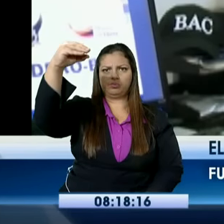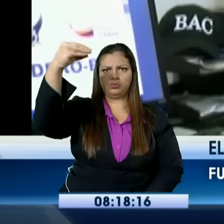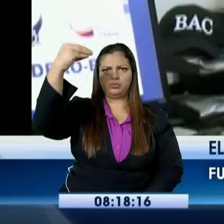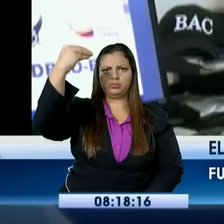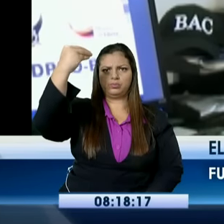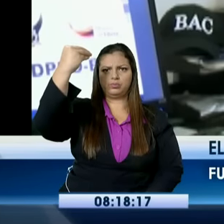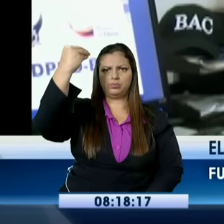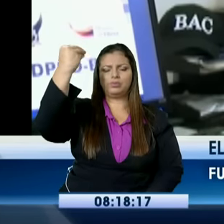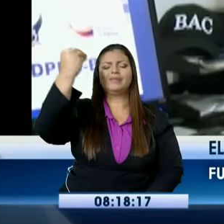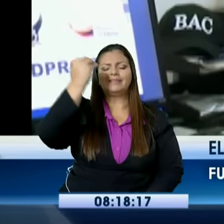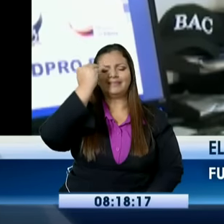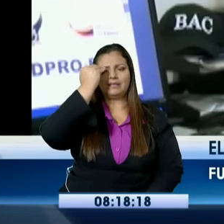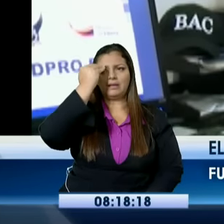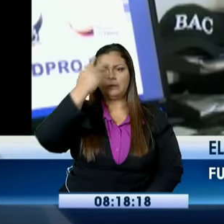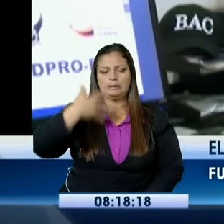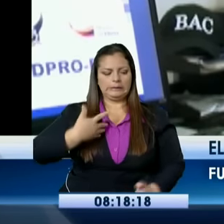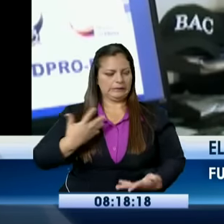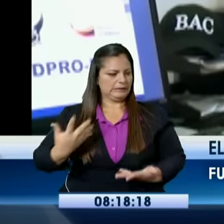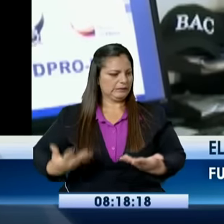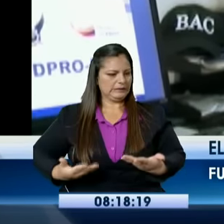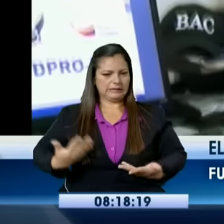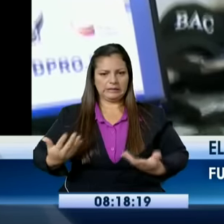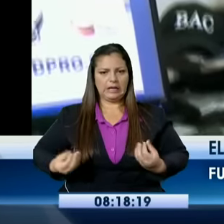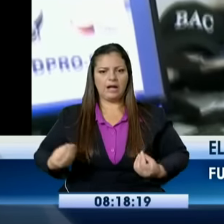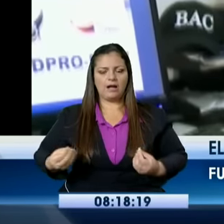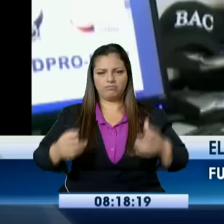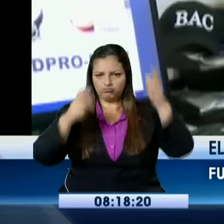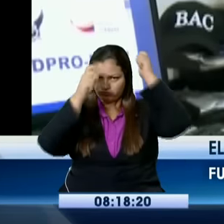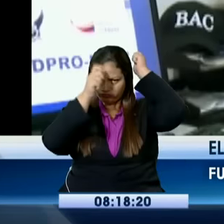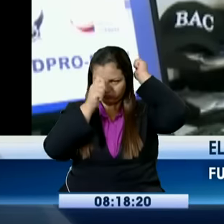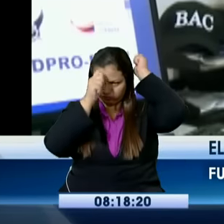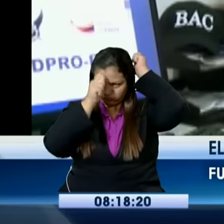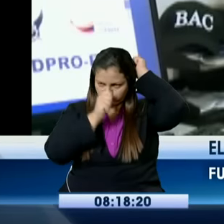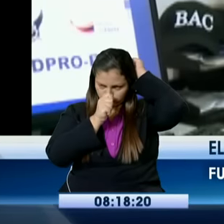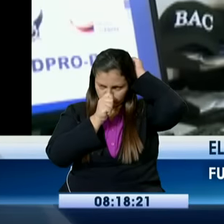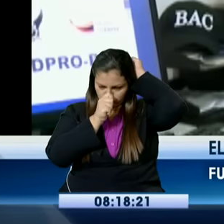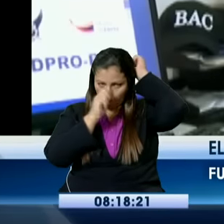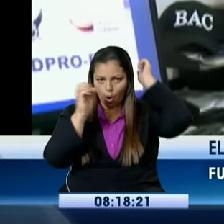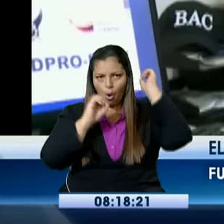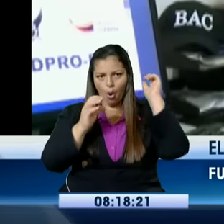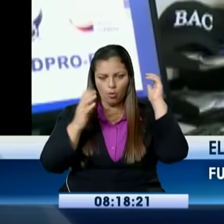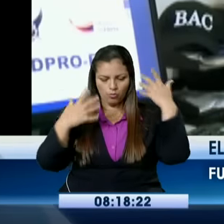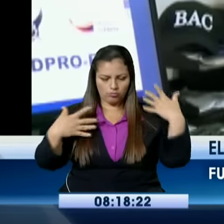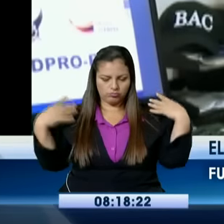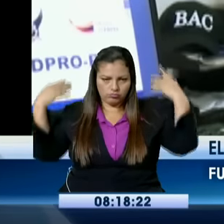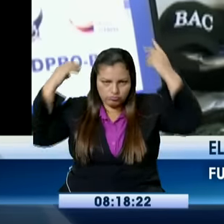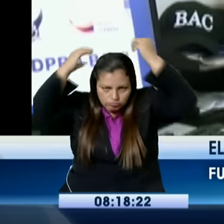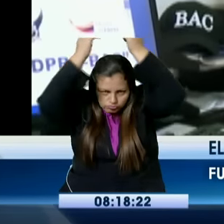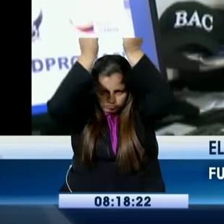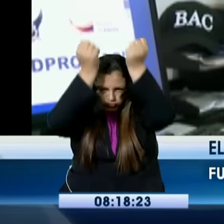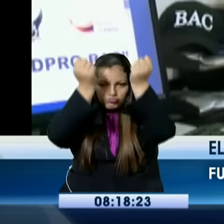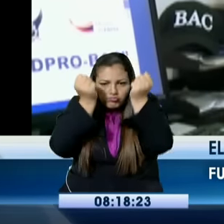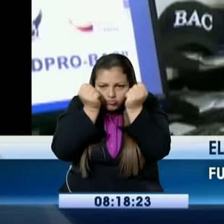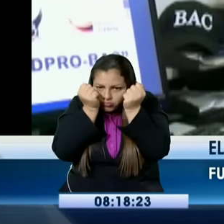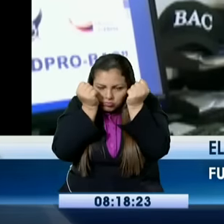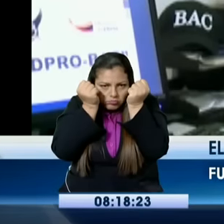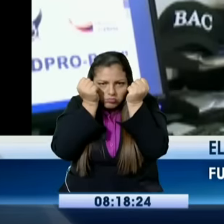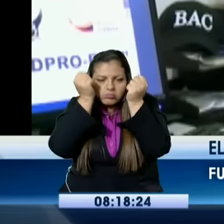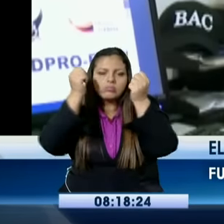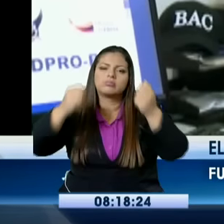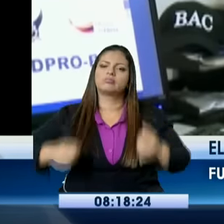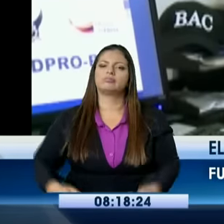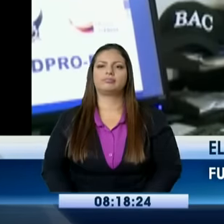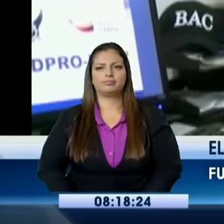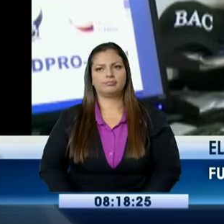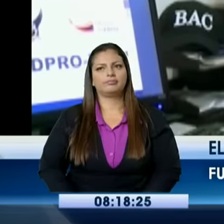siendo vigilados a través de dispositivos técnicos, y es por eso que ellos caracterizan su fachada al utilizar diferentes